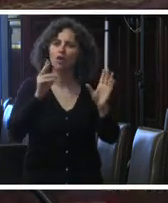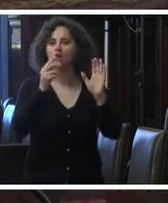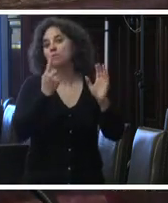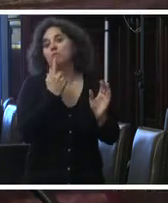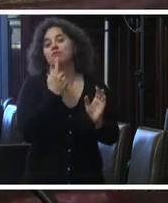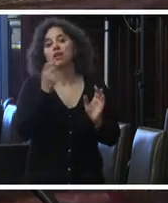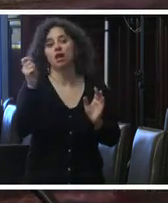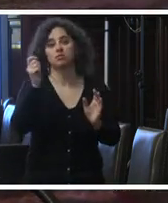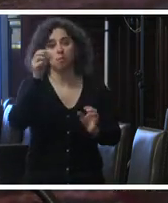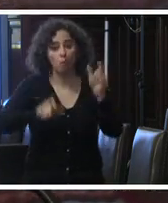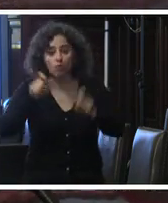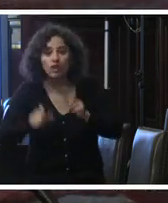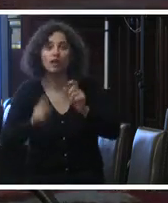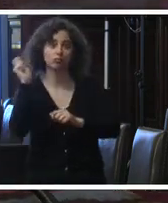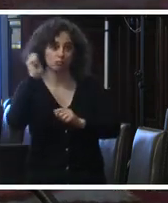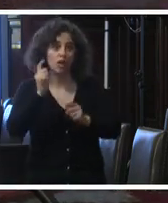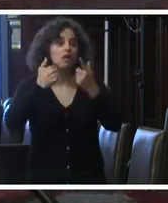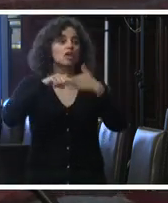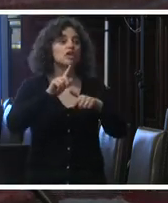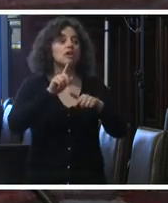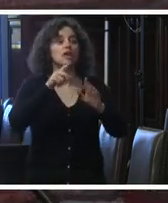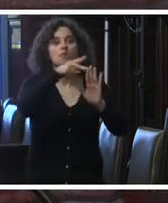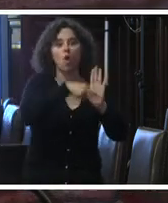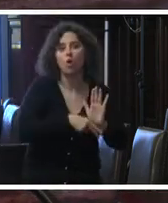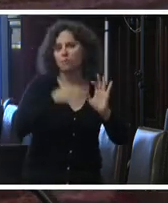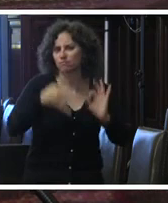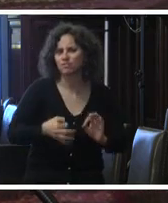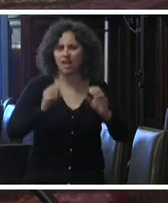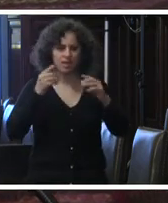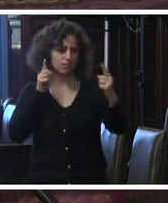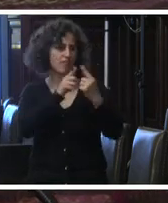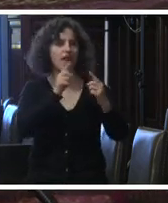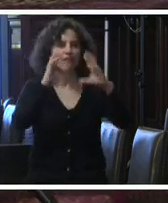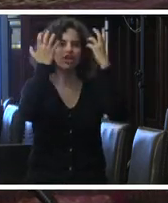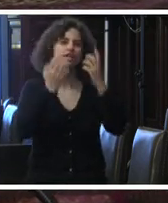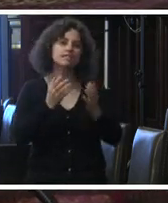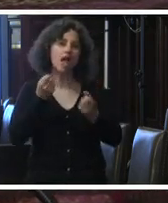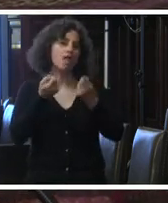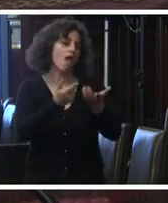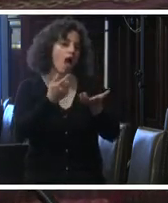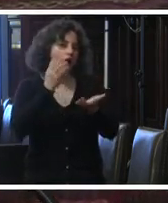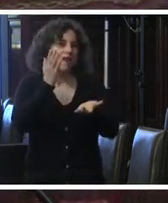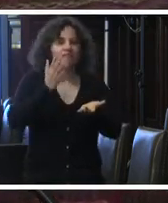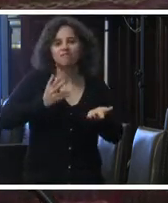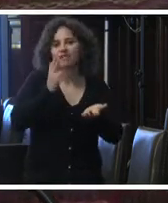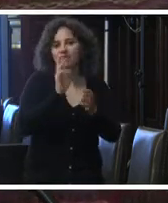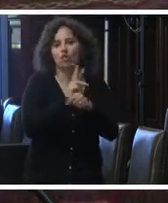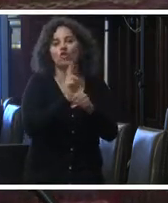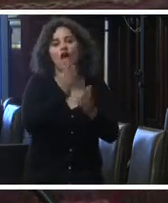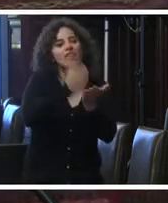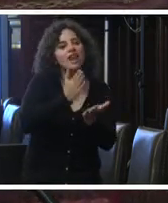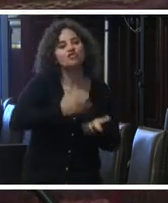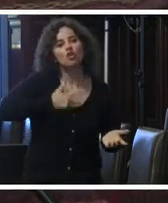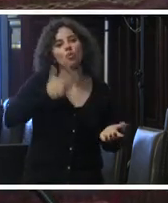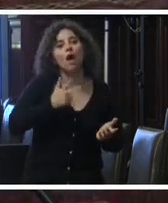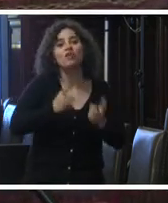normativas eficientes que puedan enfrentar la violencia y garantizar el derecho a una vida libre de violencia de las mujeres defensoras y de